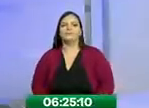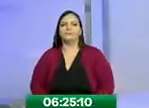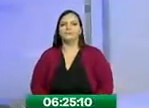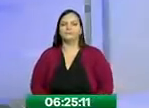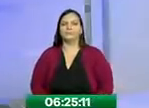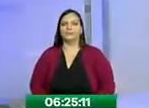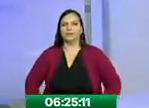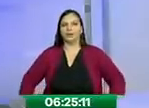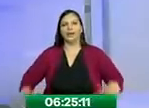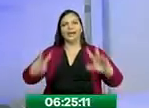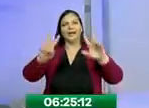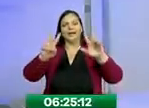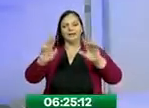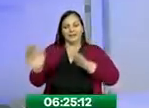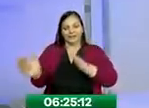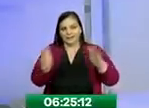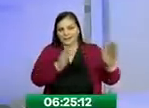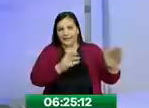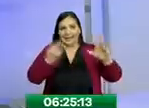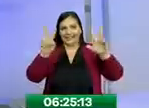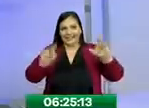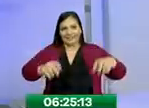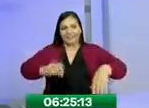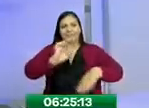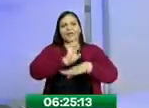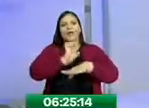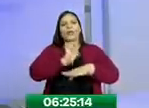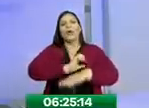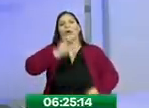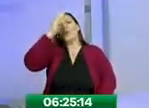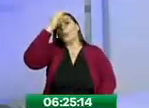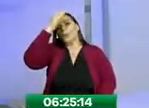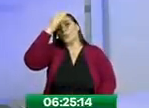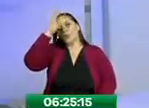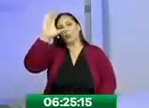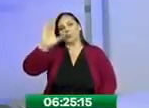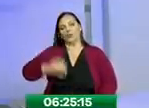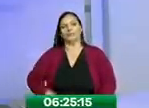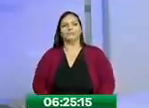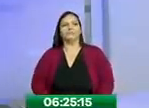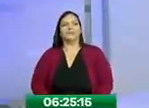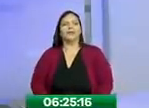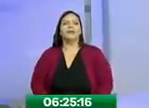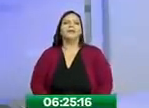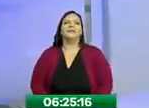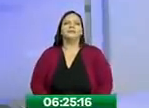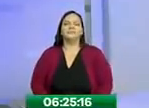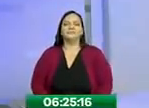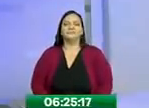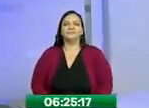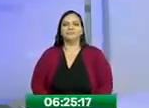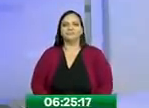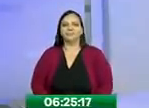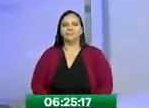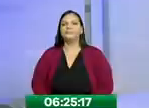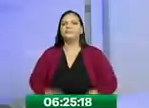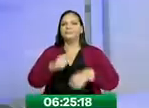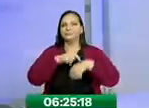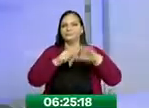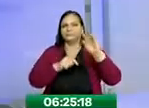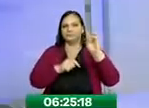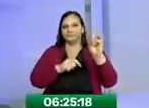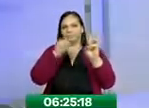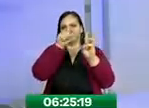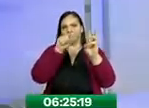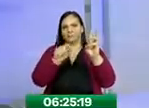noticia intercultural. Vamos a oxigenarnos, vamos un poco a cambiar, bajar un poco las tensiones. Y esto nos muestra acá nuestro querido productor cuando son las 6:25 de la